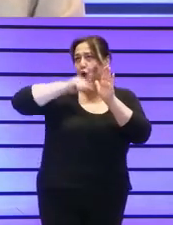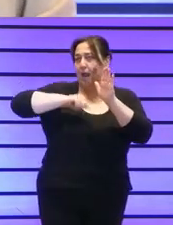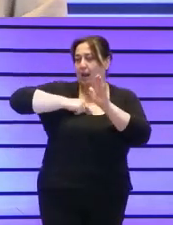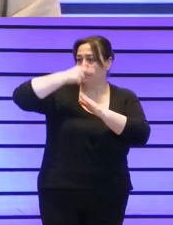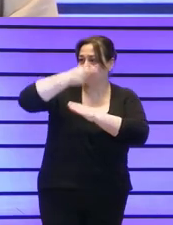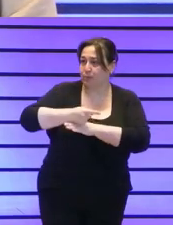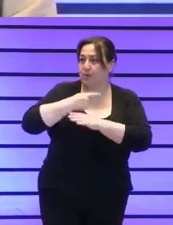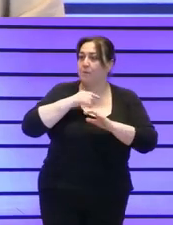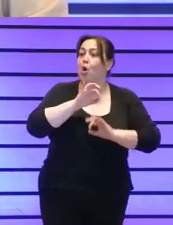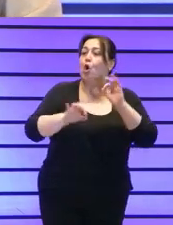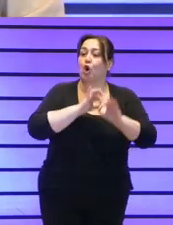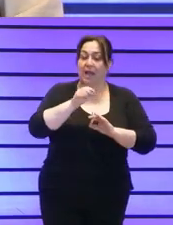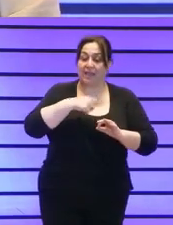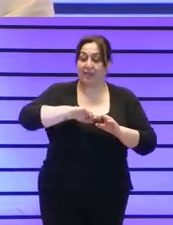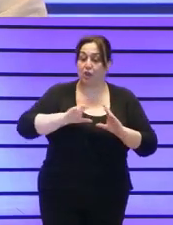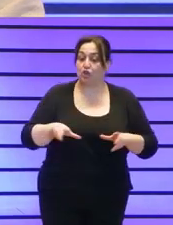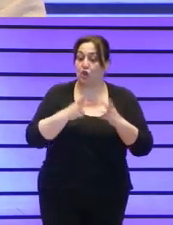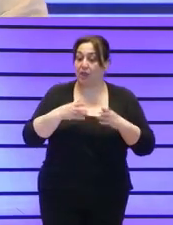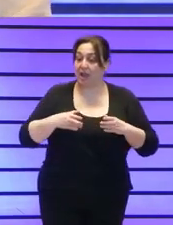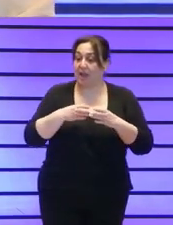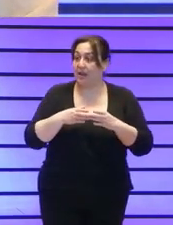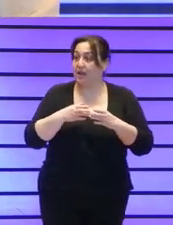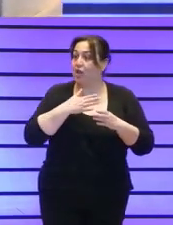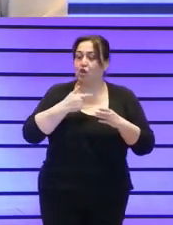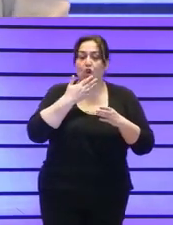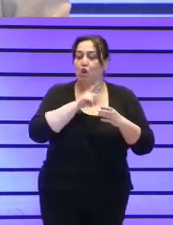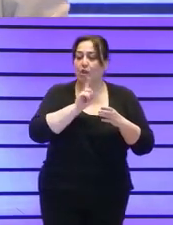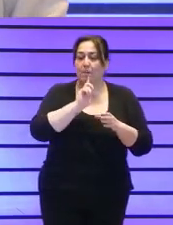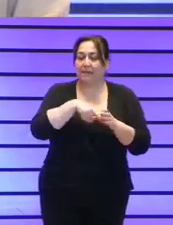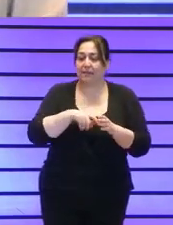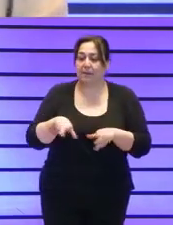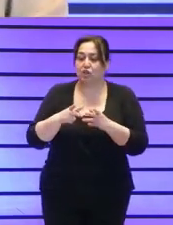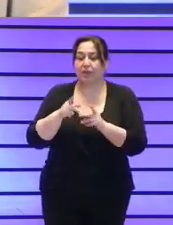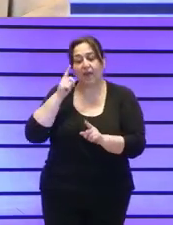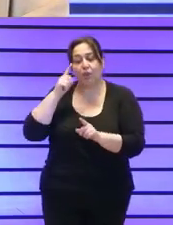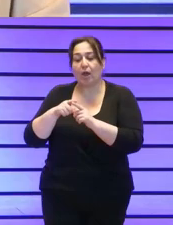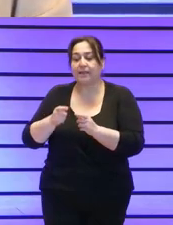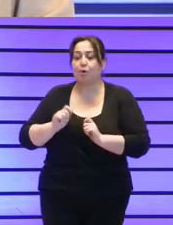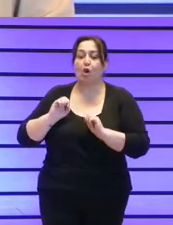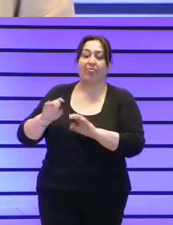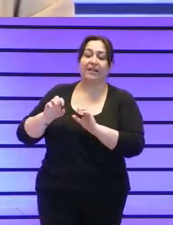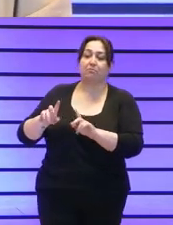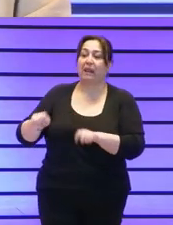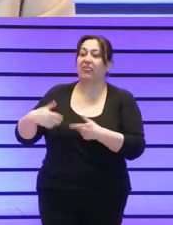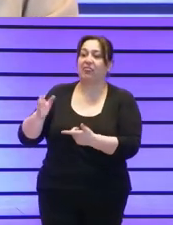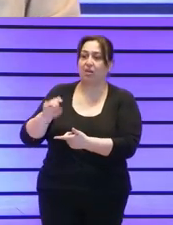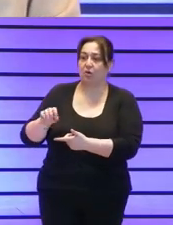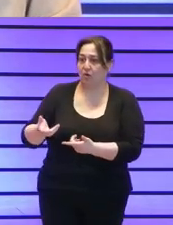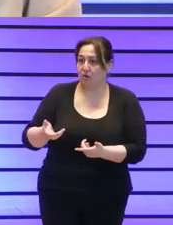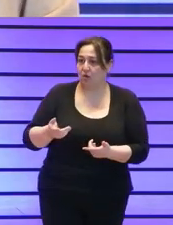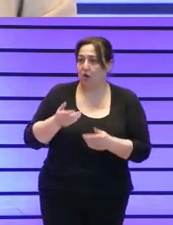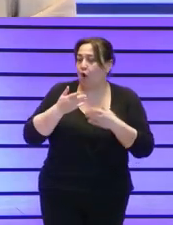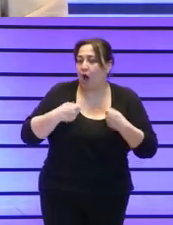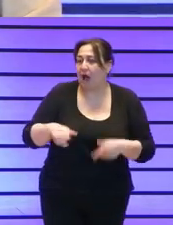organizaciones sociales no queremos ser parte de la sociedad del desperdicio. Es decir, no queremos ser parte de una sociedad que